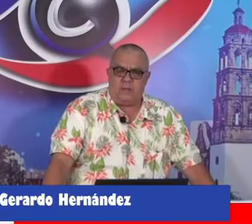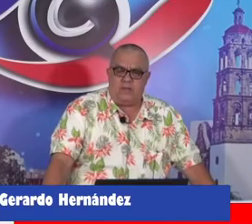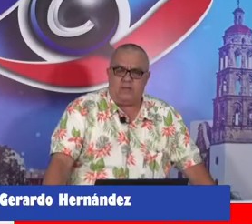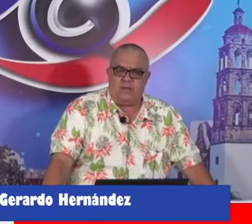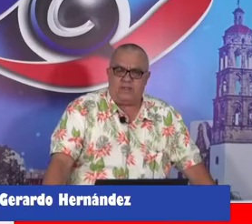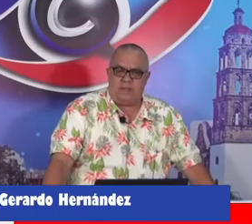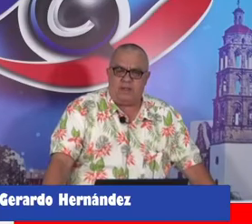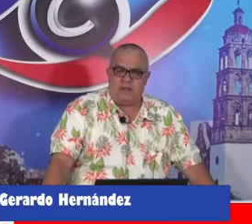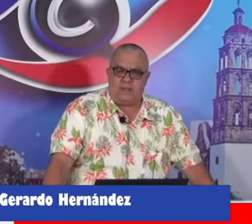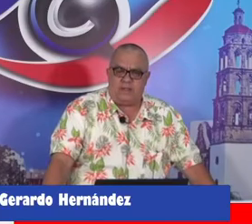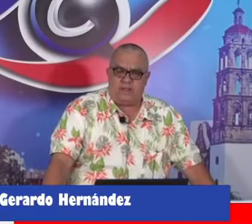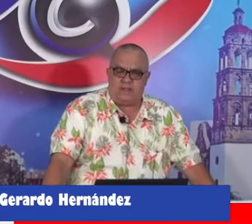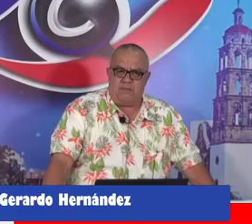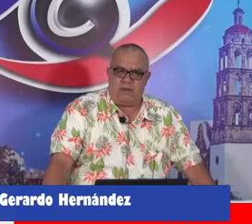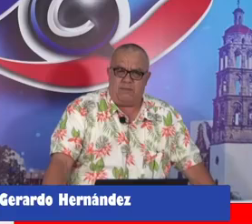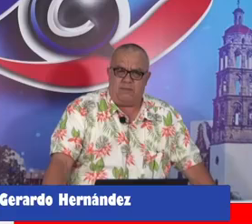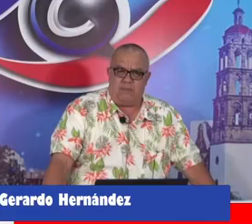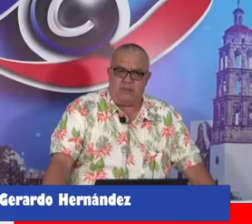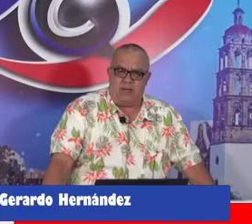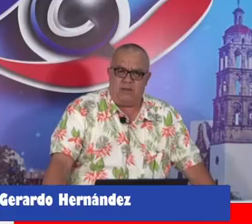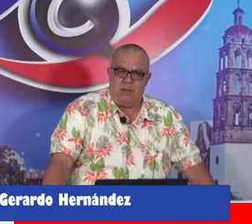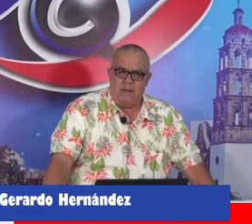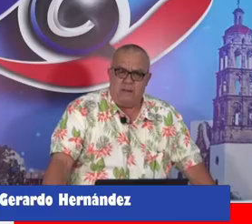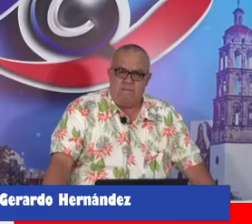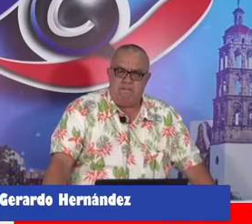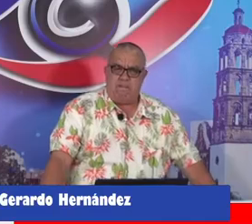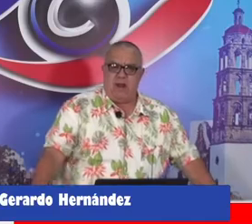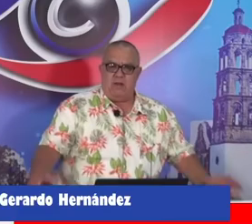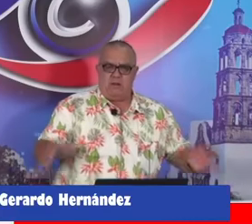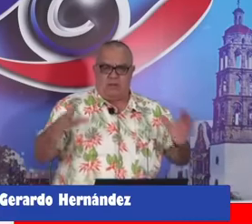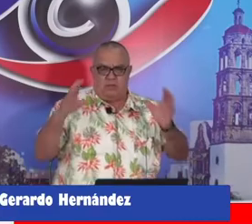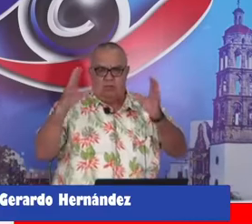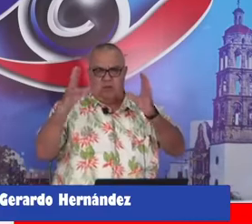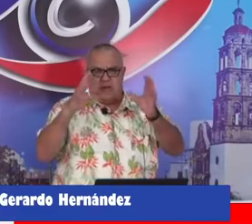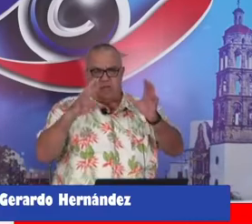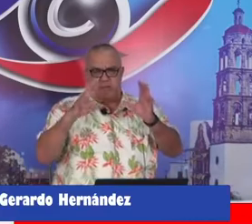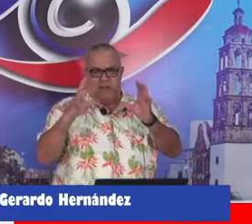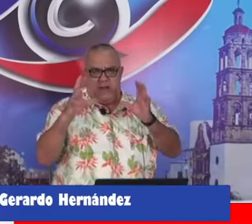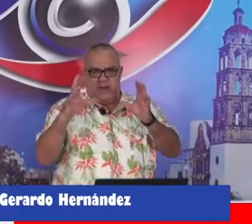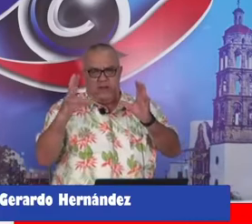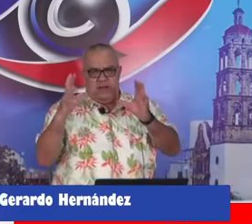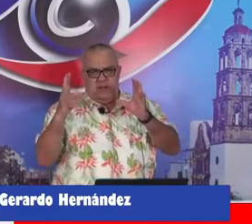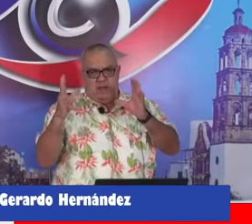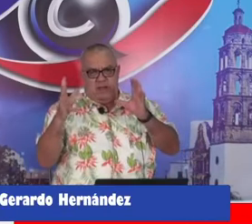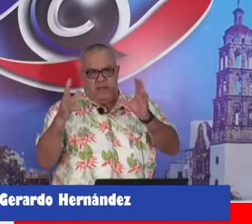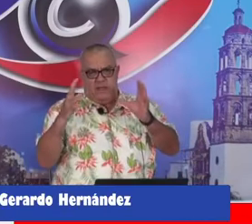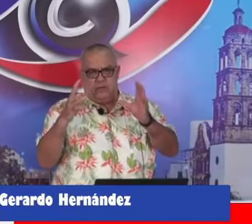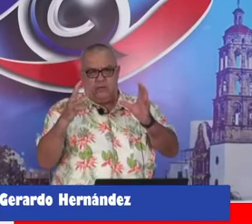de las fresas, habla de que se van a implementar varios lugares para